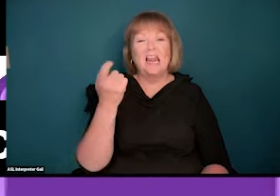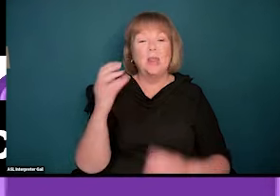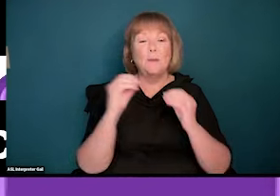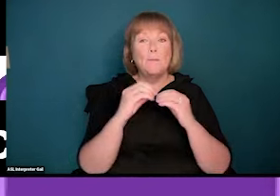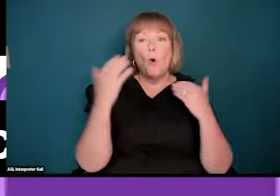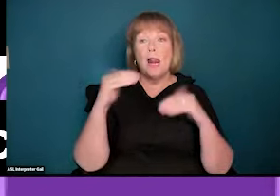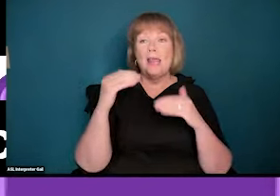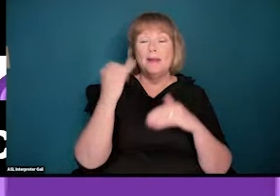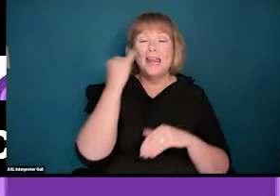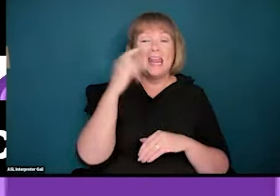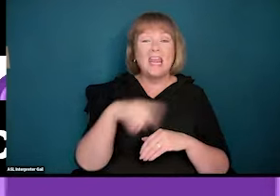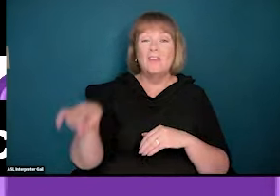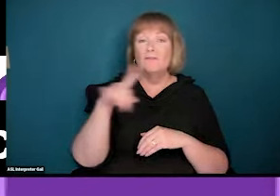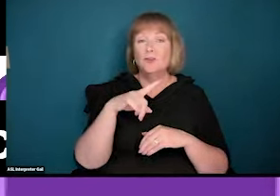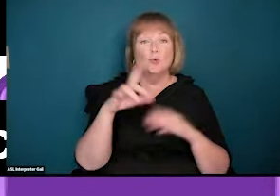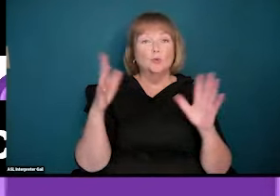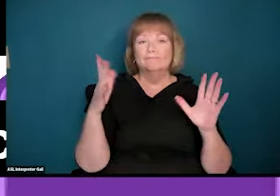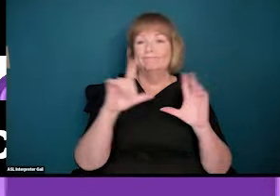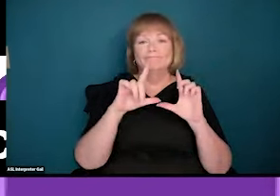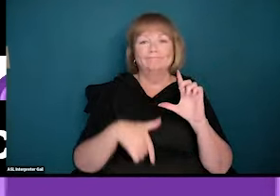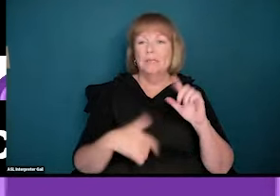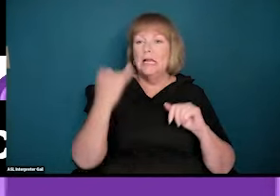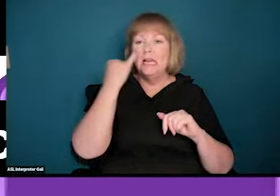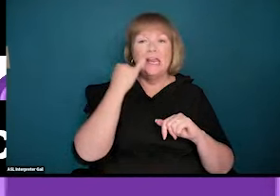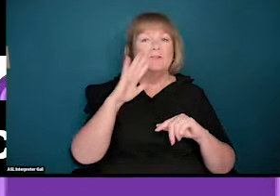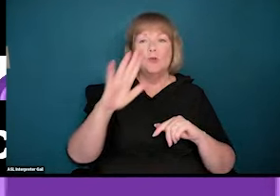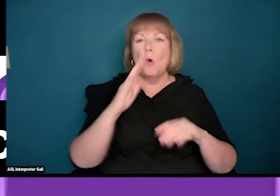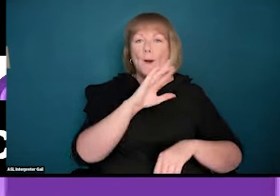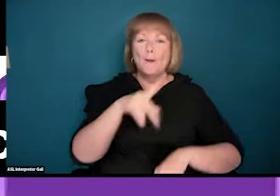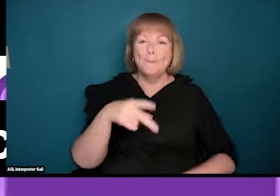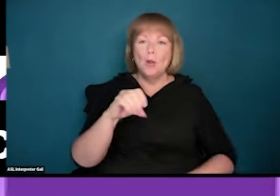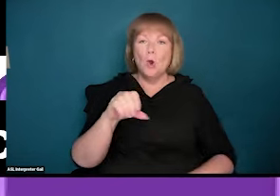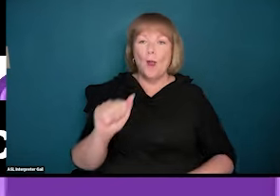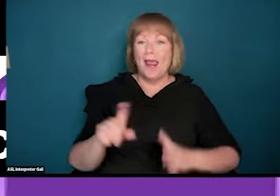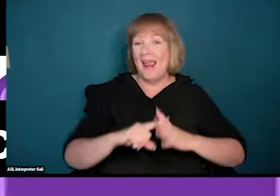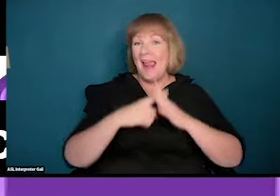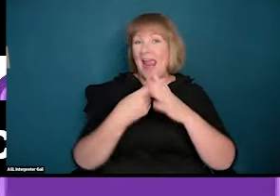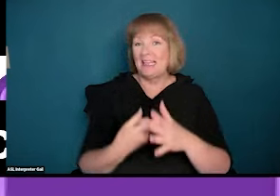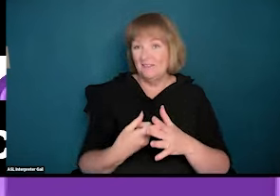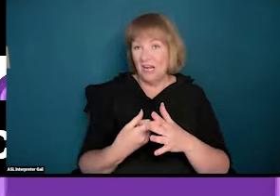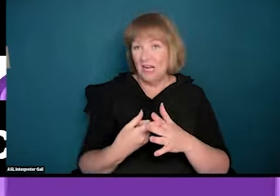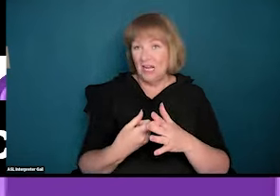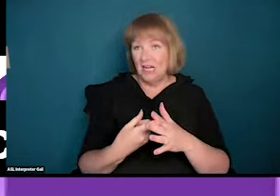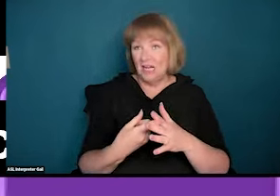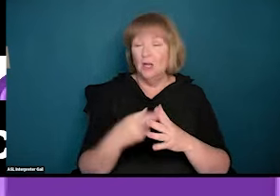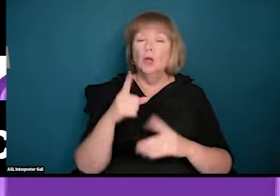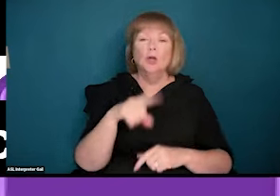eso limita un poco más porque cuando uno está incapacitado, o sea, está activado,